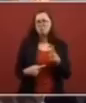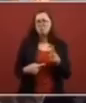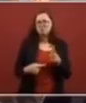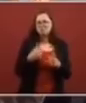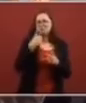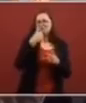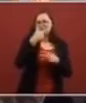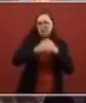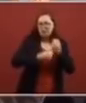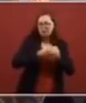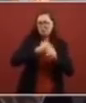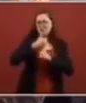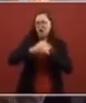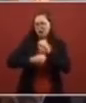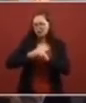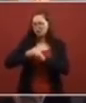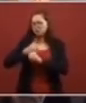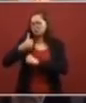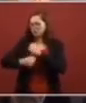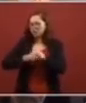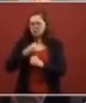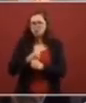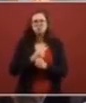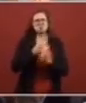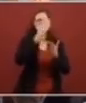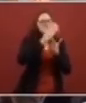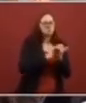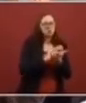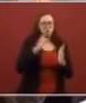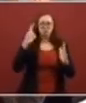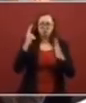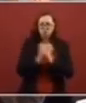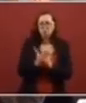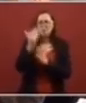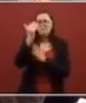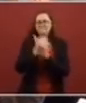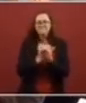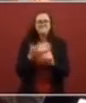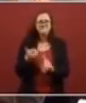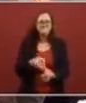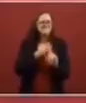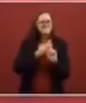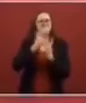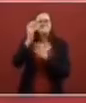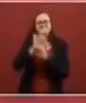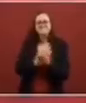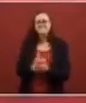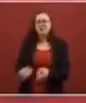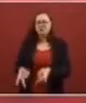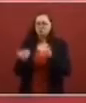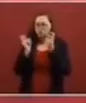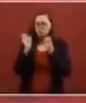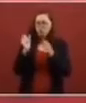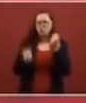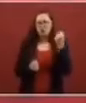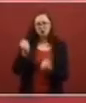resultados: bajaron los homicidios, secuestros, robos de vehículos, robos en